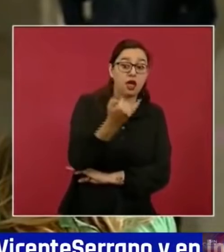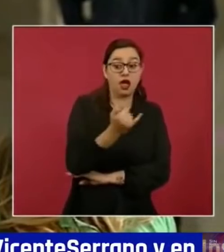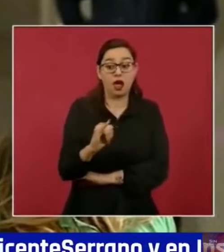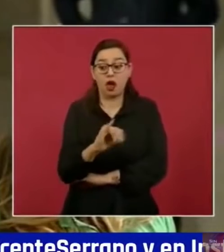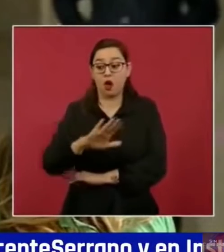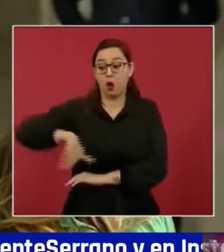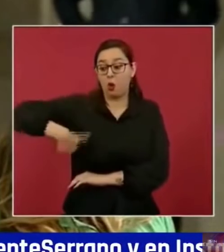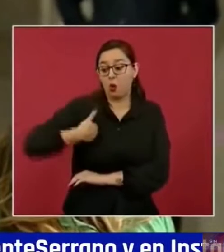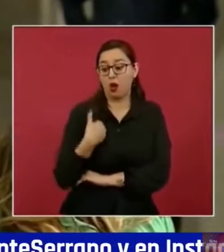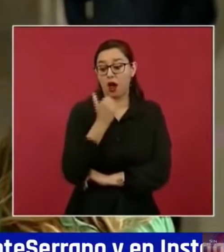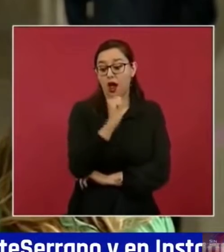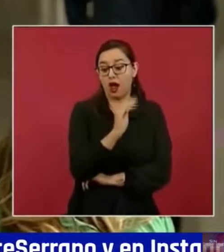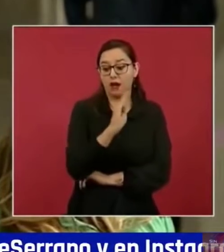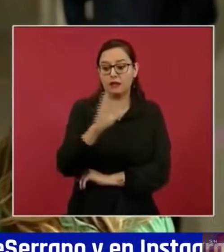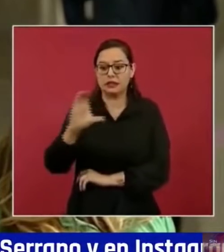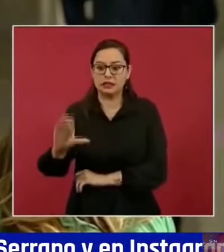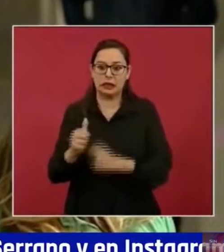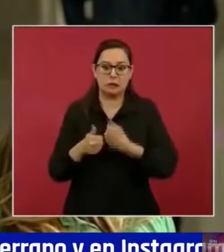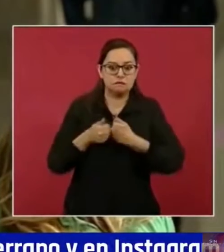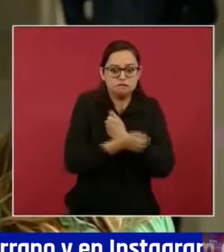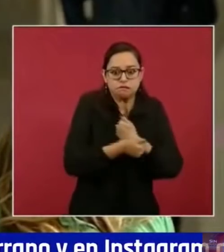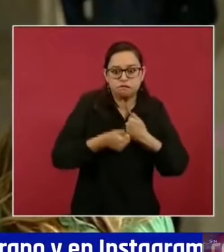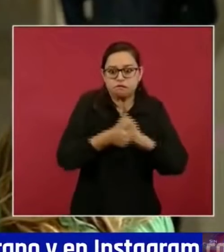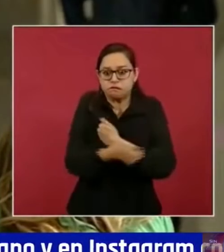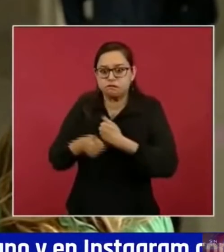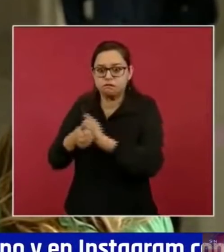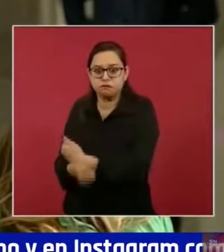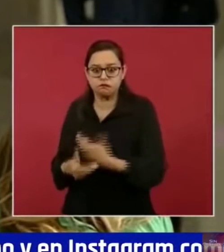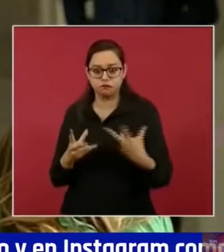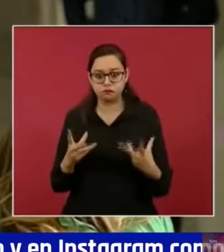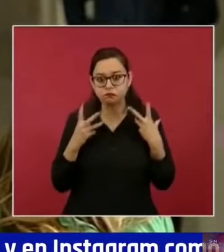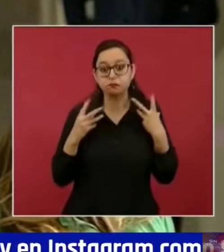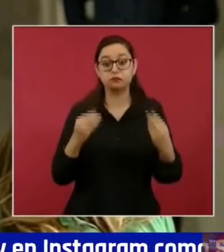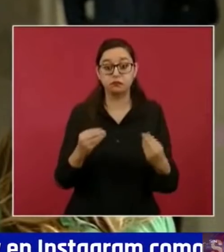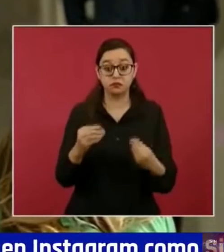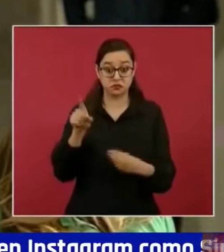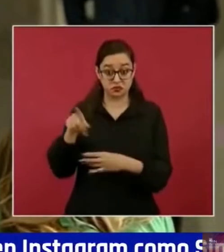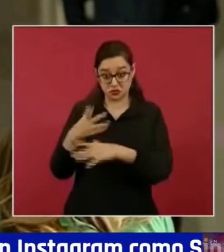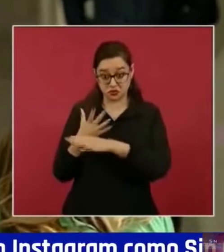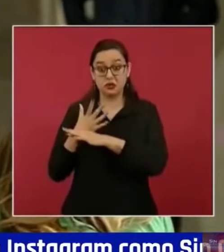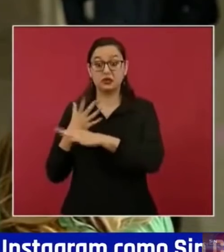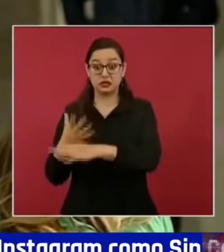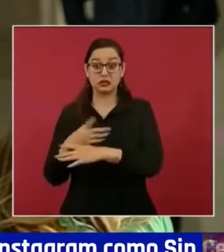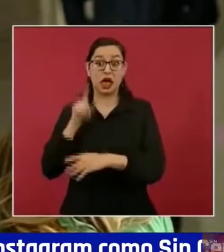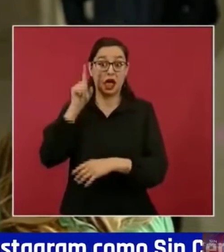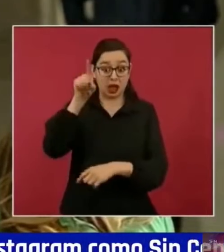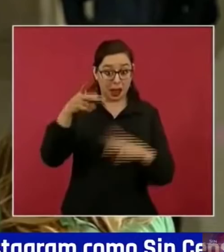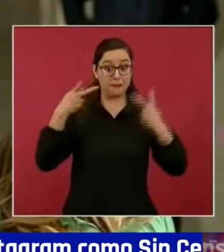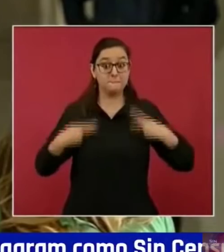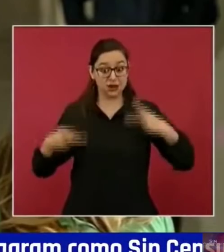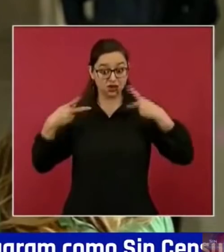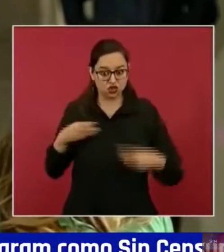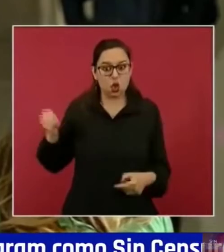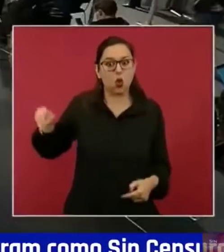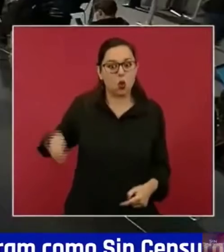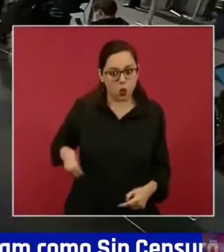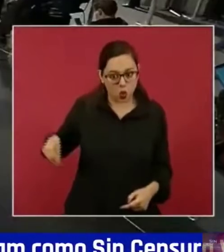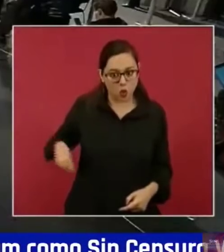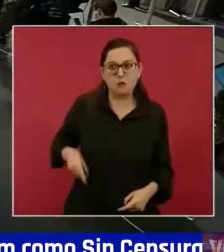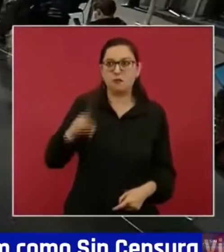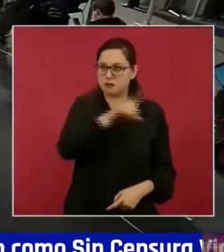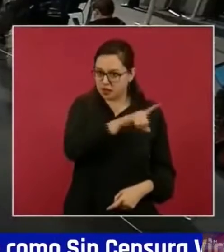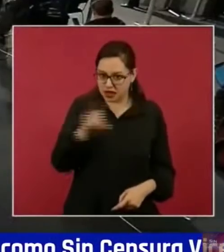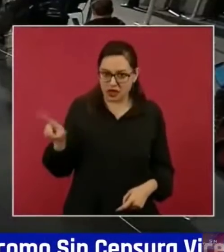ABC. Incluso habló que Felipe Calderón era el responsable de este encubrimiento, de esta operación de Estado, así lo denominó